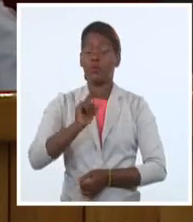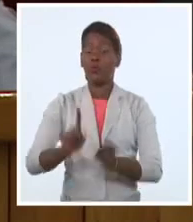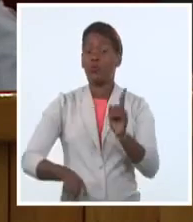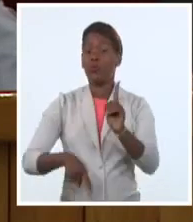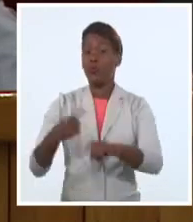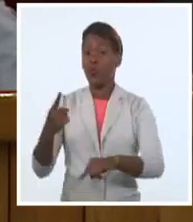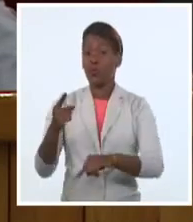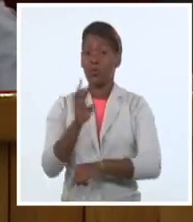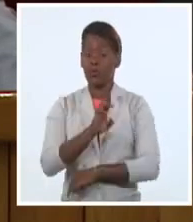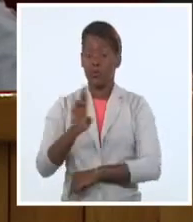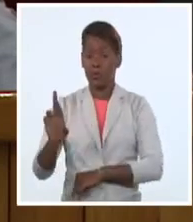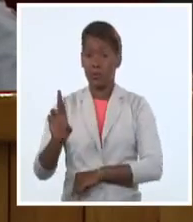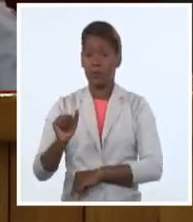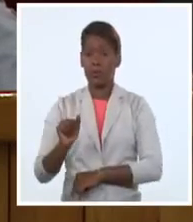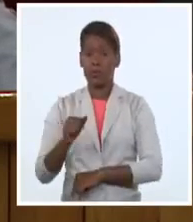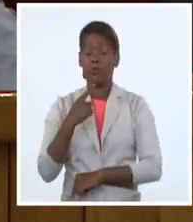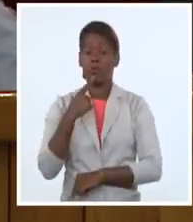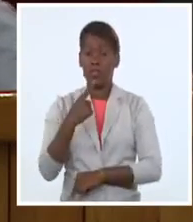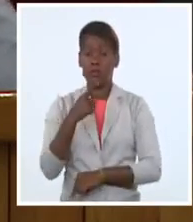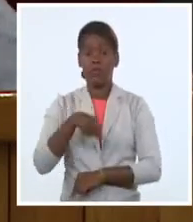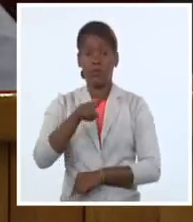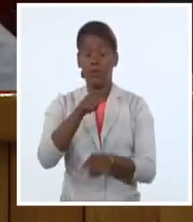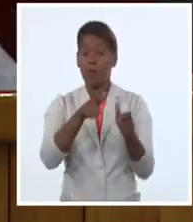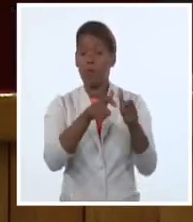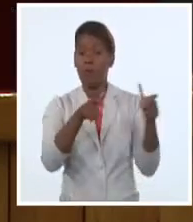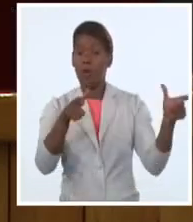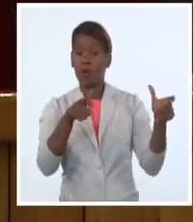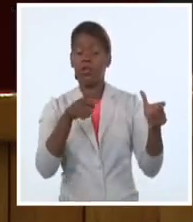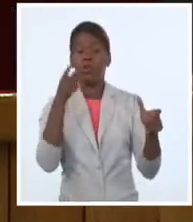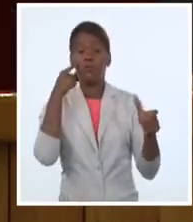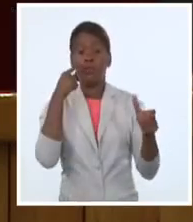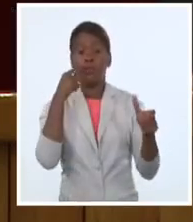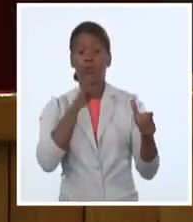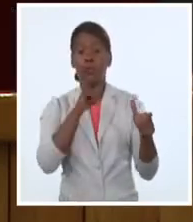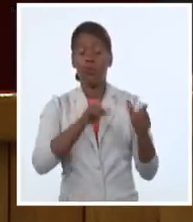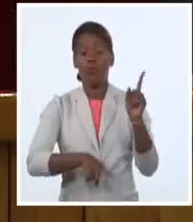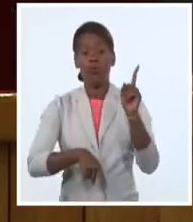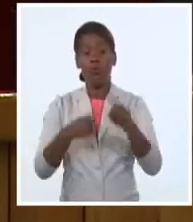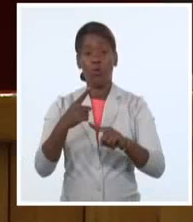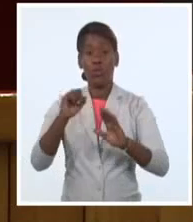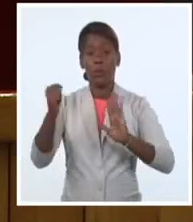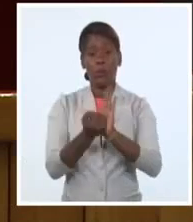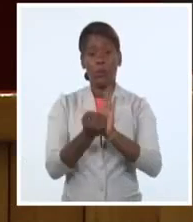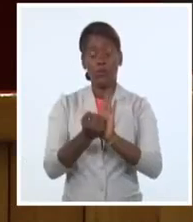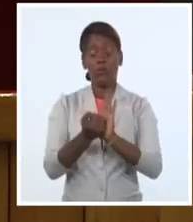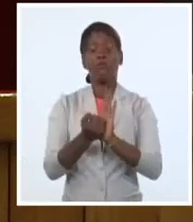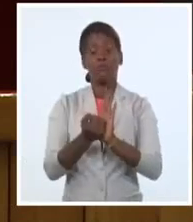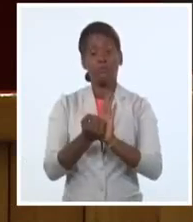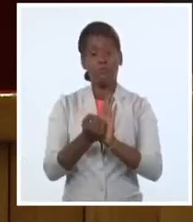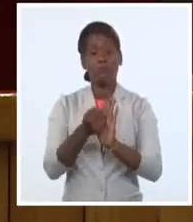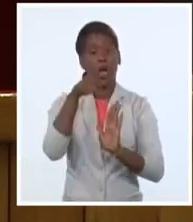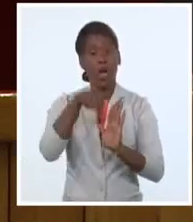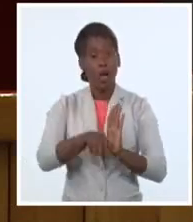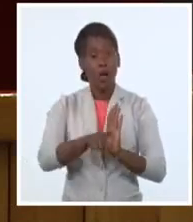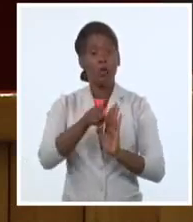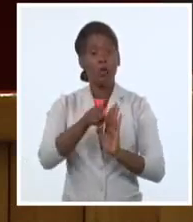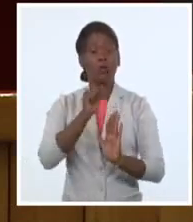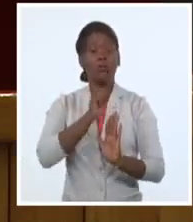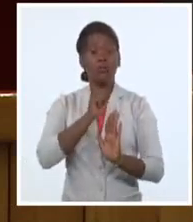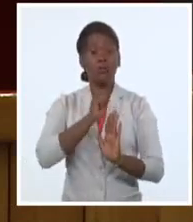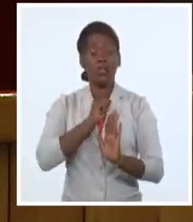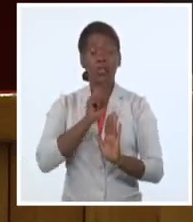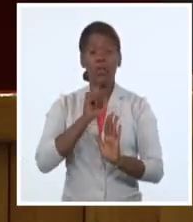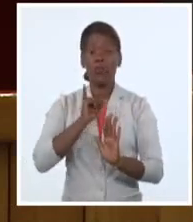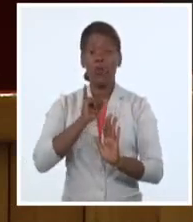de la revolución, muchos de los cuales atacaron el proceso que condujo a su aprobación, hoy pretenden servirse de los derechos que